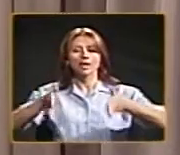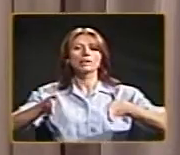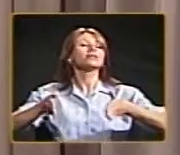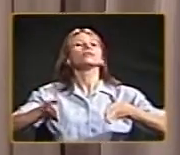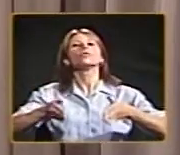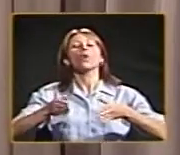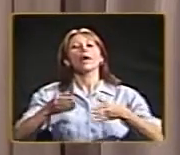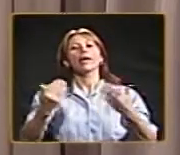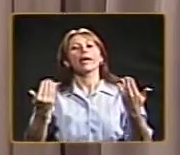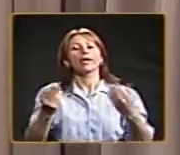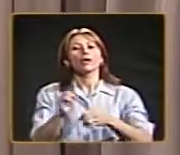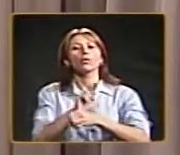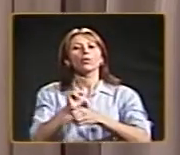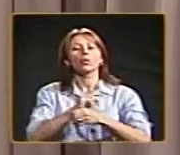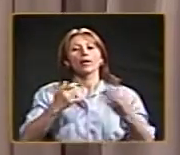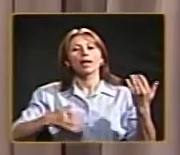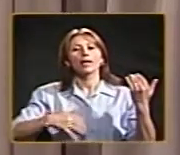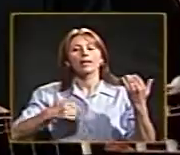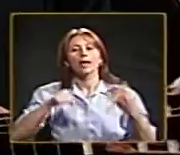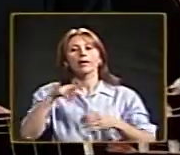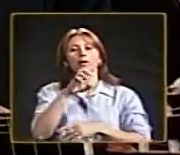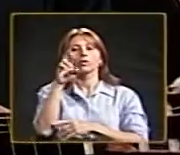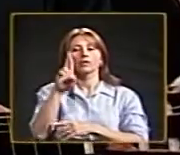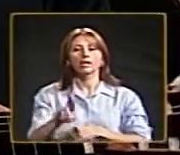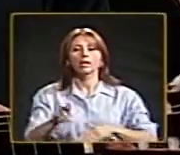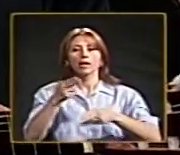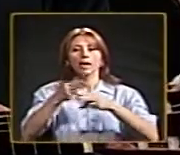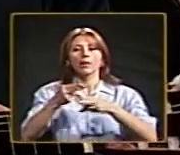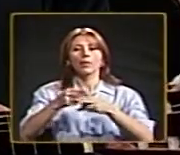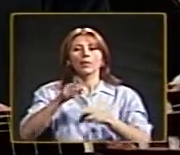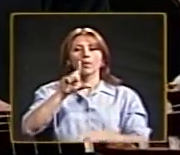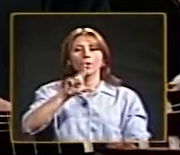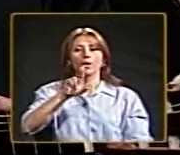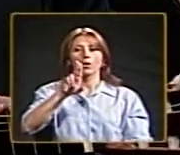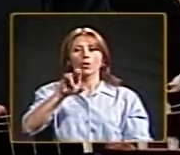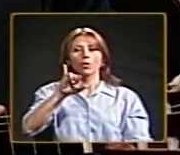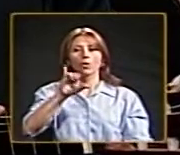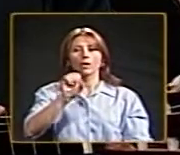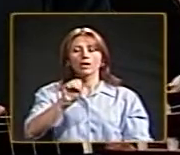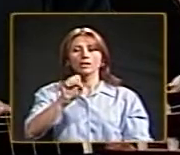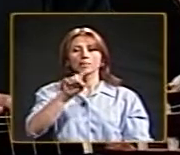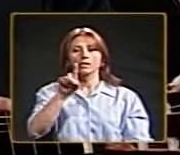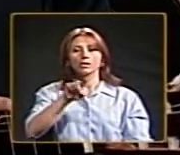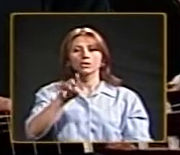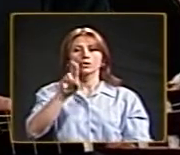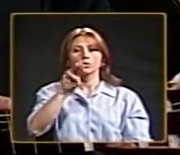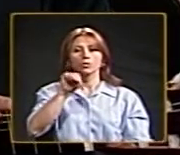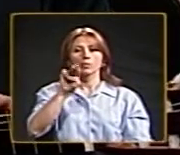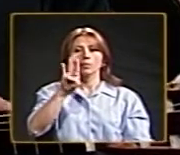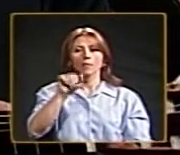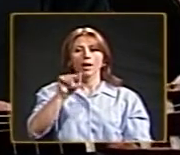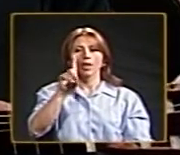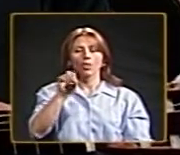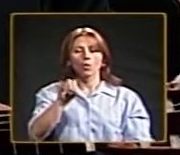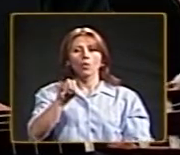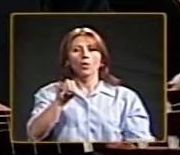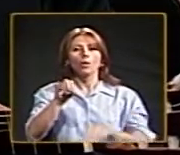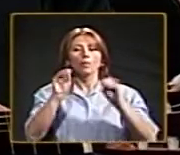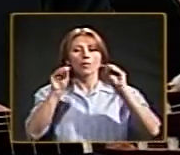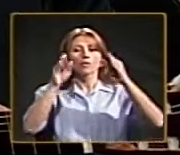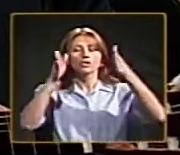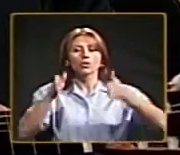de este país, al maestro Luis Zumbado, profesor de la Escuela de Artes Musicales de la Universidad de Costa